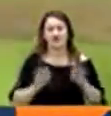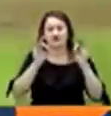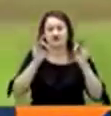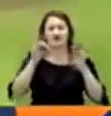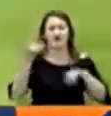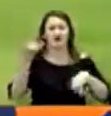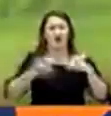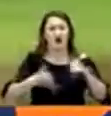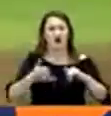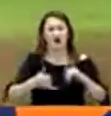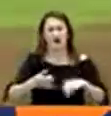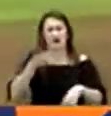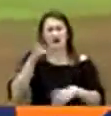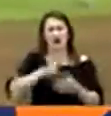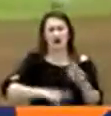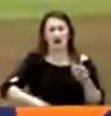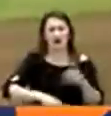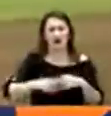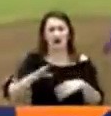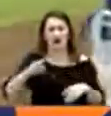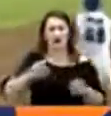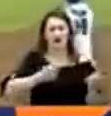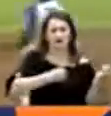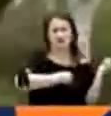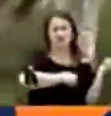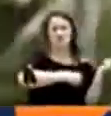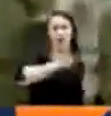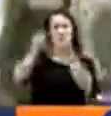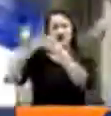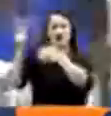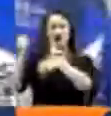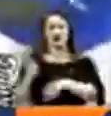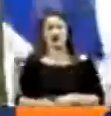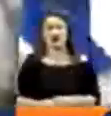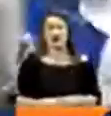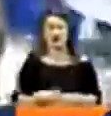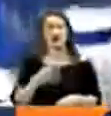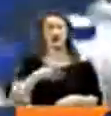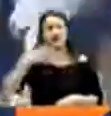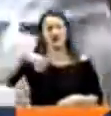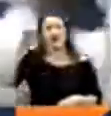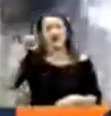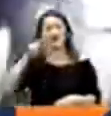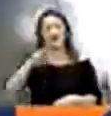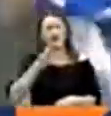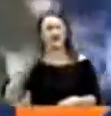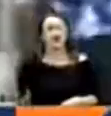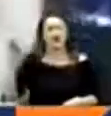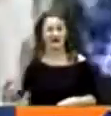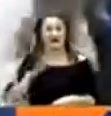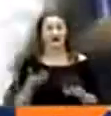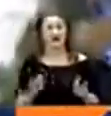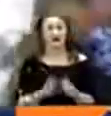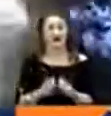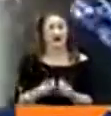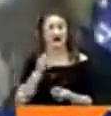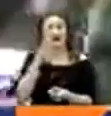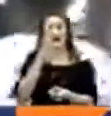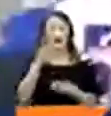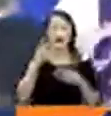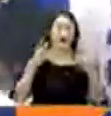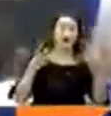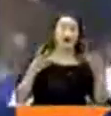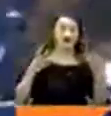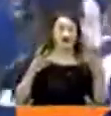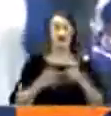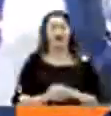jugada doble play ante el batazo de Viloria para darle el triunfo a los barranquilleros por 4-3. La